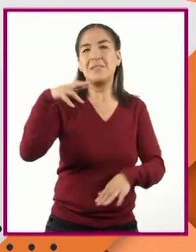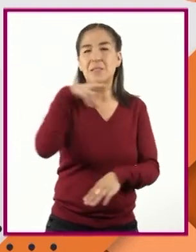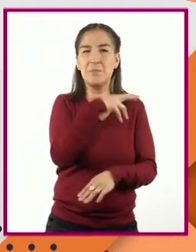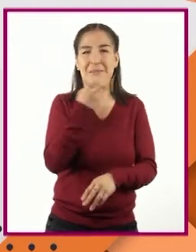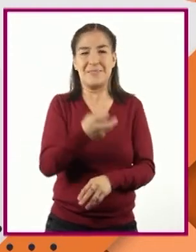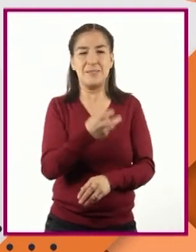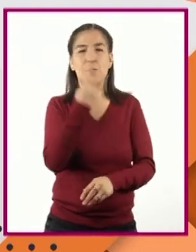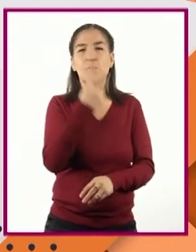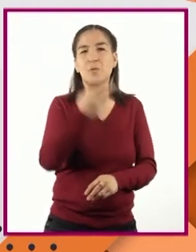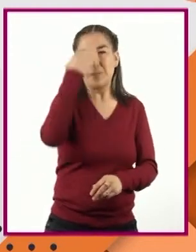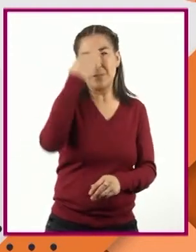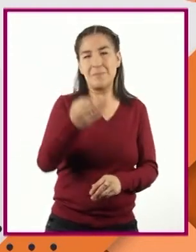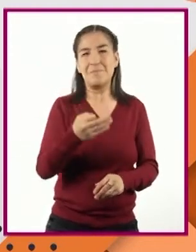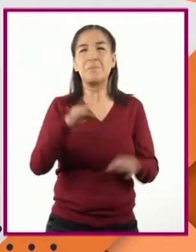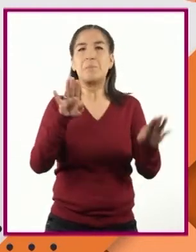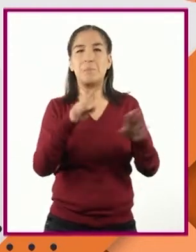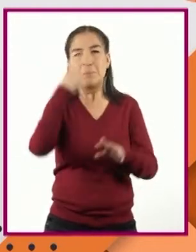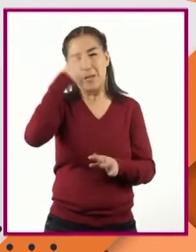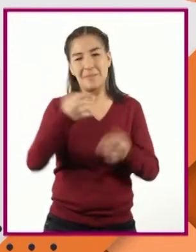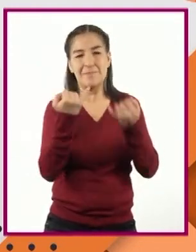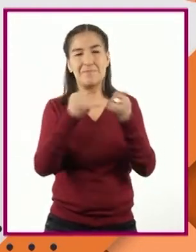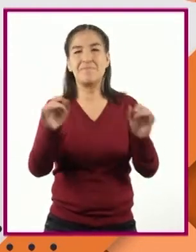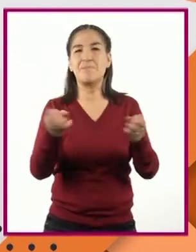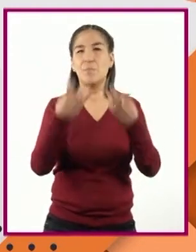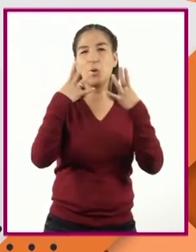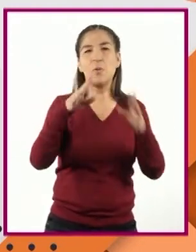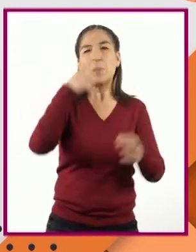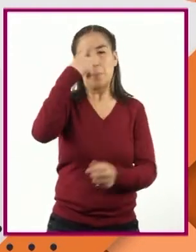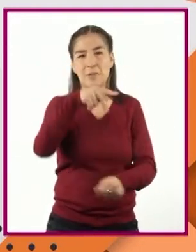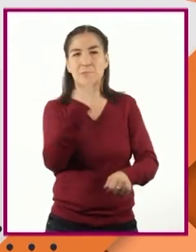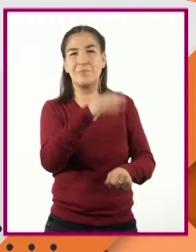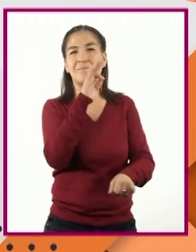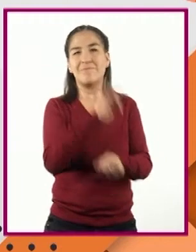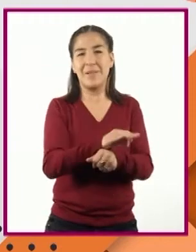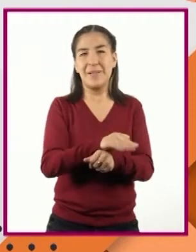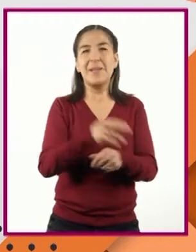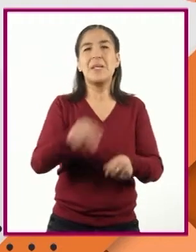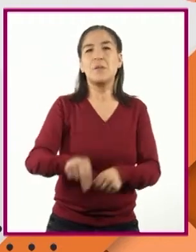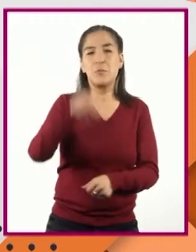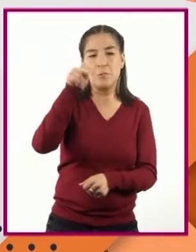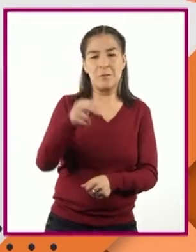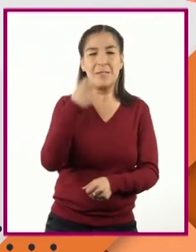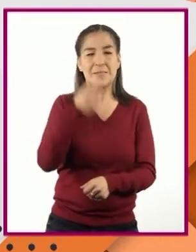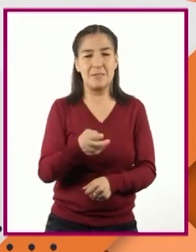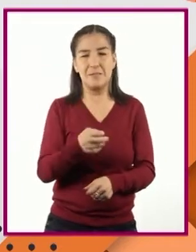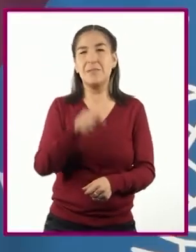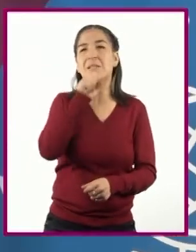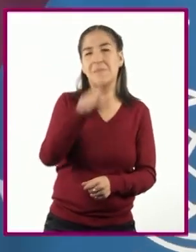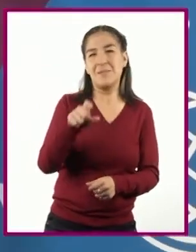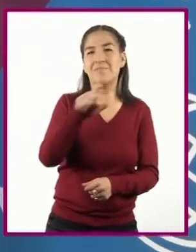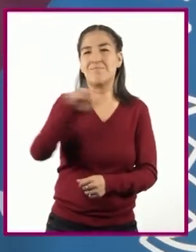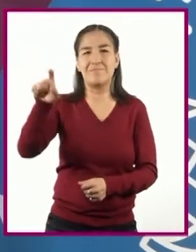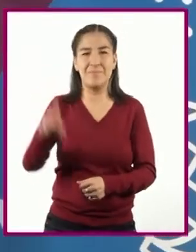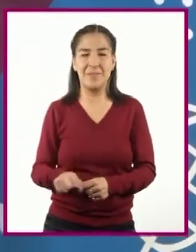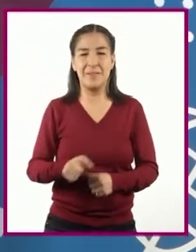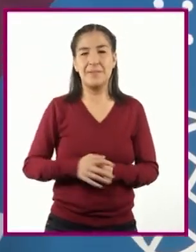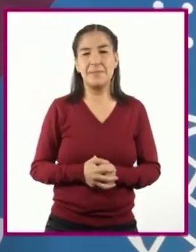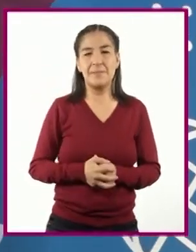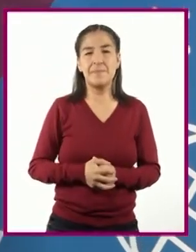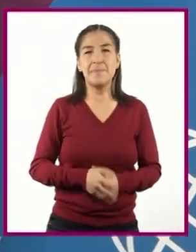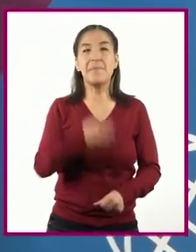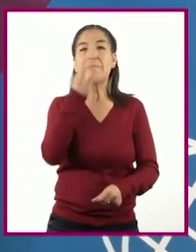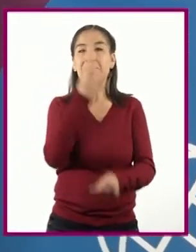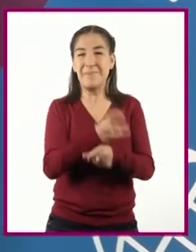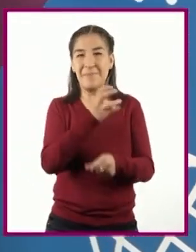2 primeras décadas de independencia para defender los territorios del norte y principalmente a Texas. En la